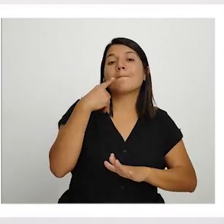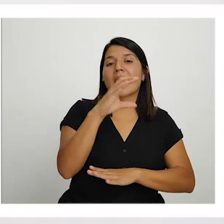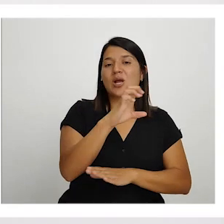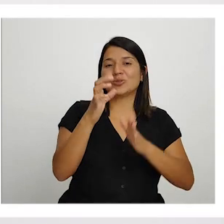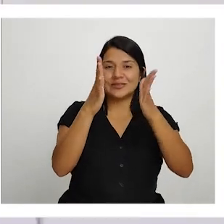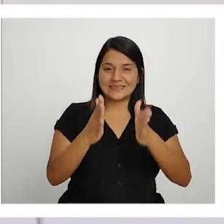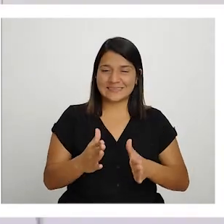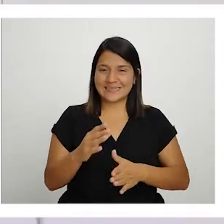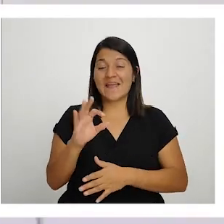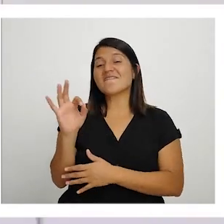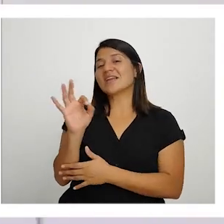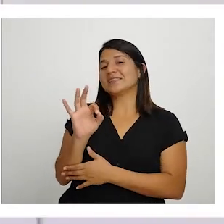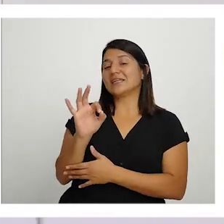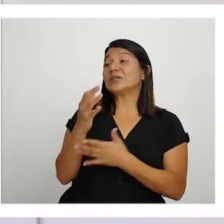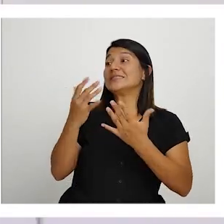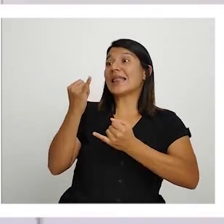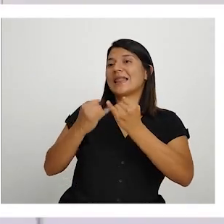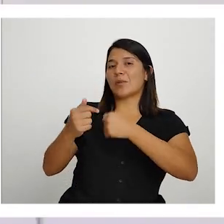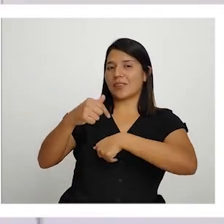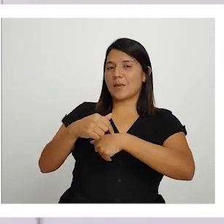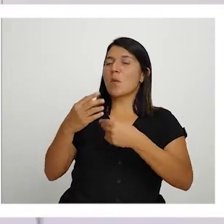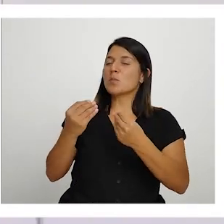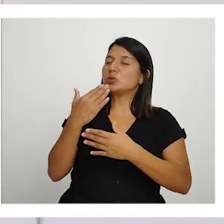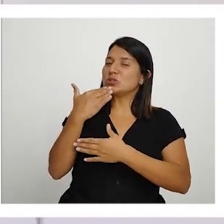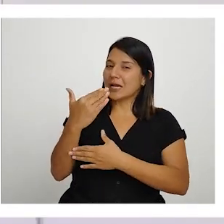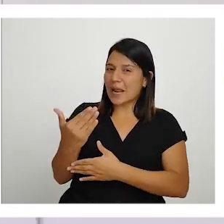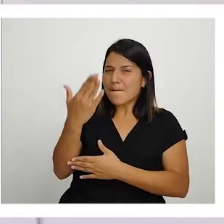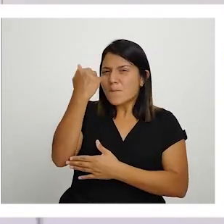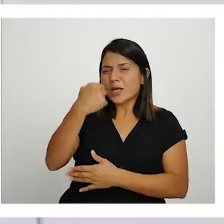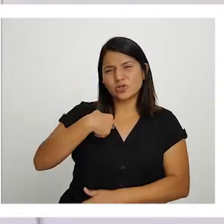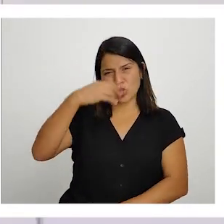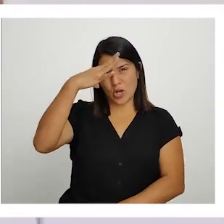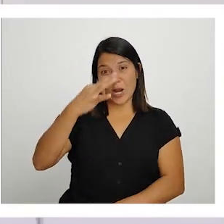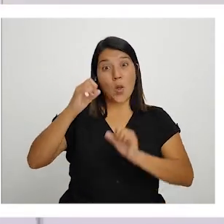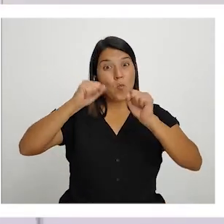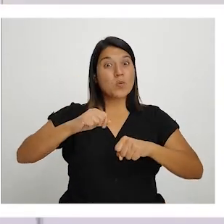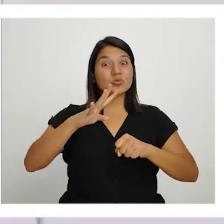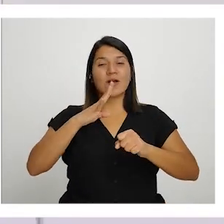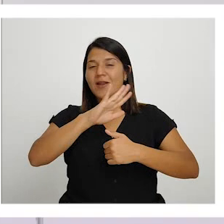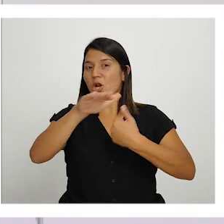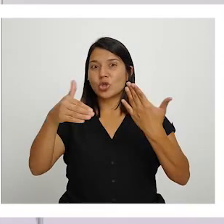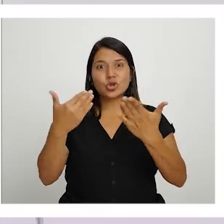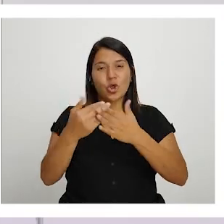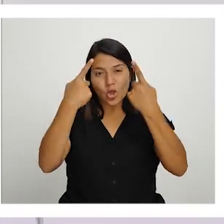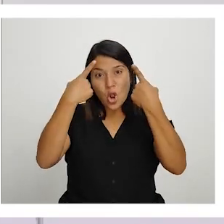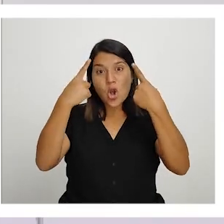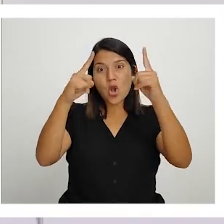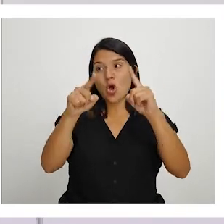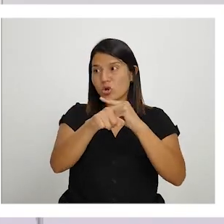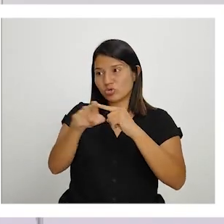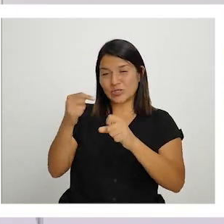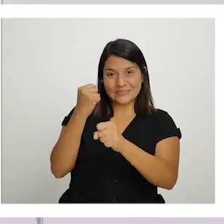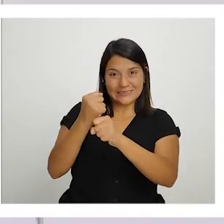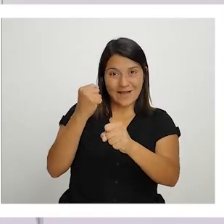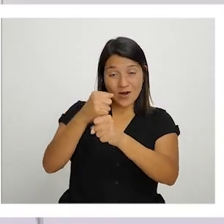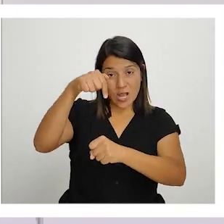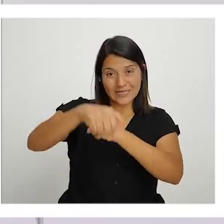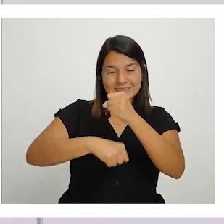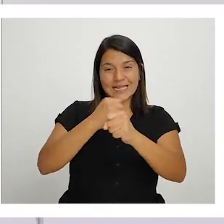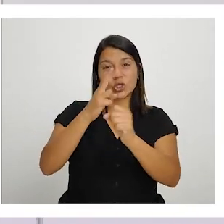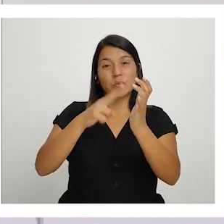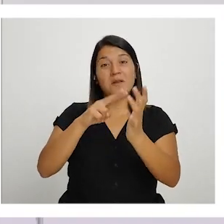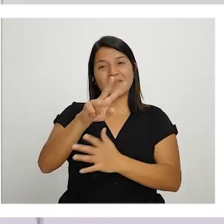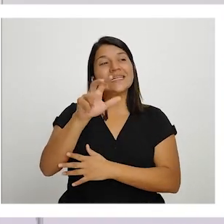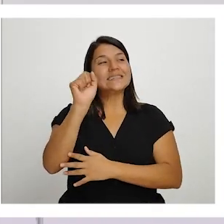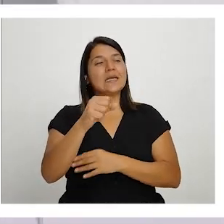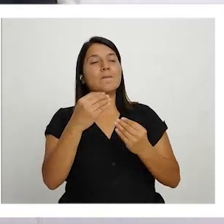costarricenses. Don Francisco, se nos fue el tiempo, pero muchísimas gracias porque yo creo que pudimos abarcar todas esas grandes áreas en las que ustedes trabajaron durante este 2023. Así